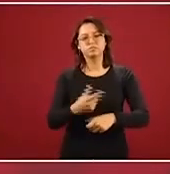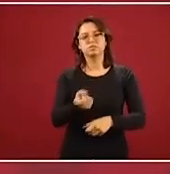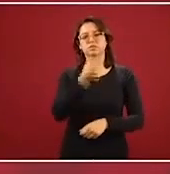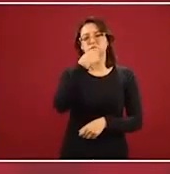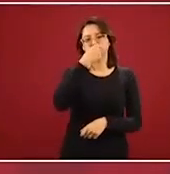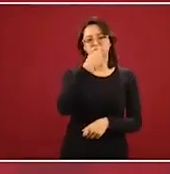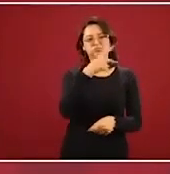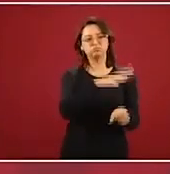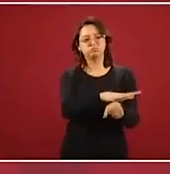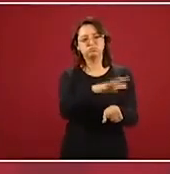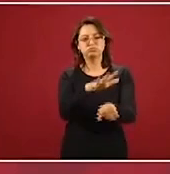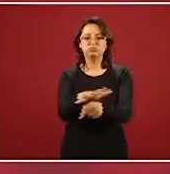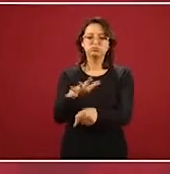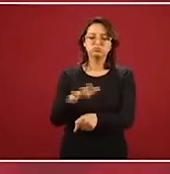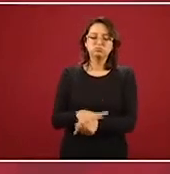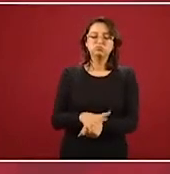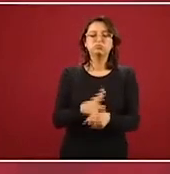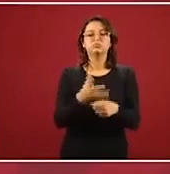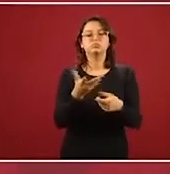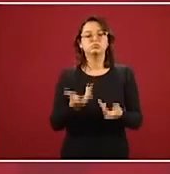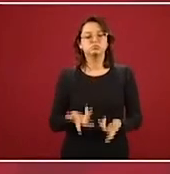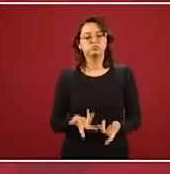los medicamentos, que no falten los